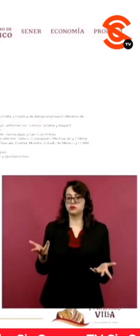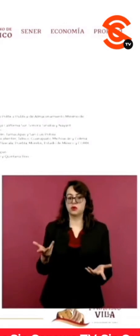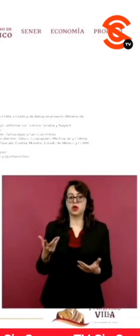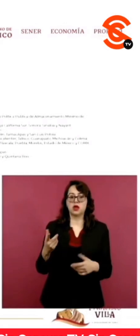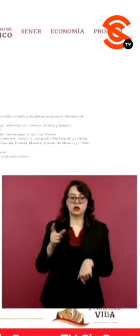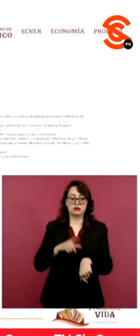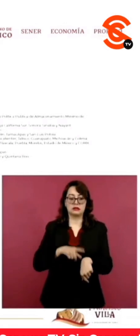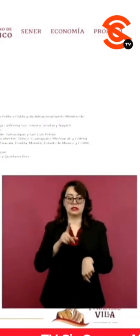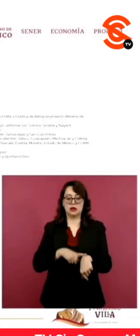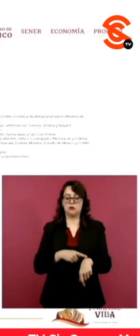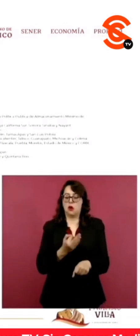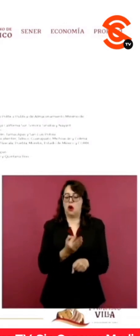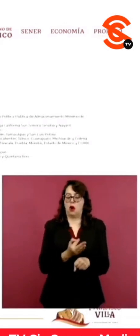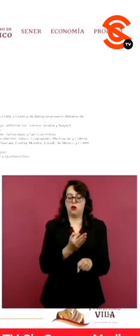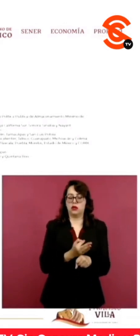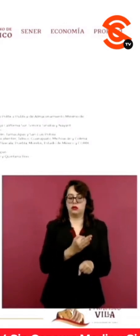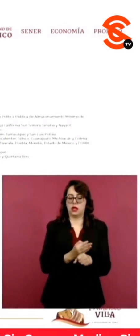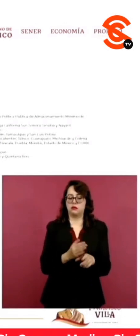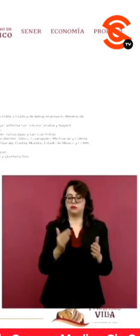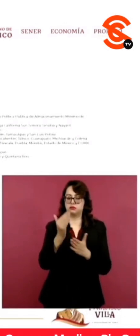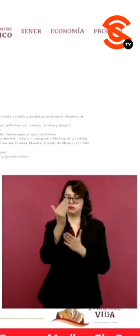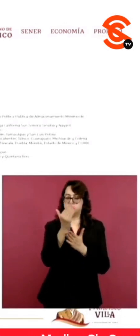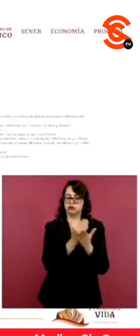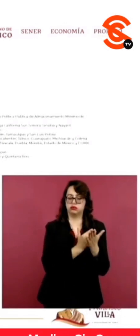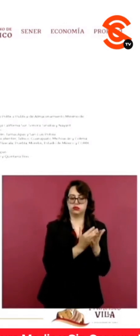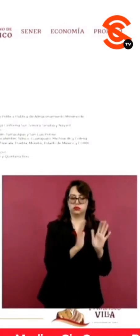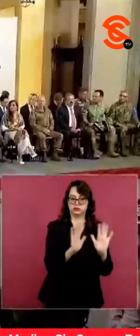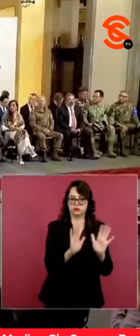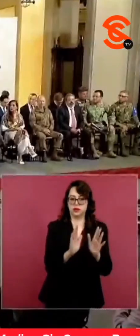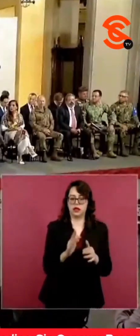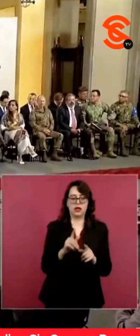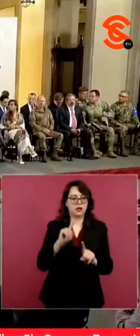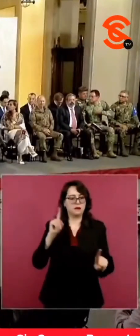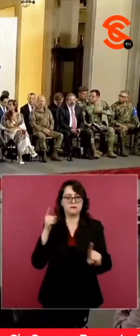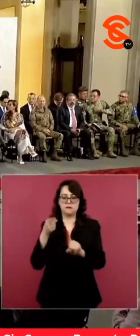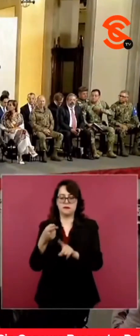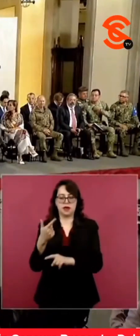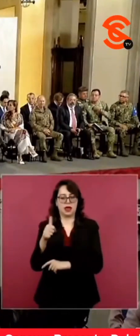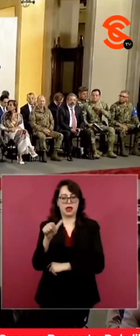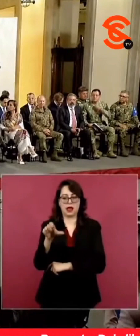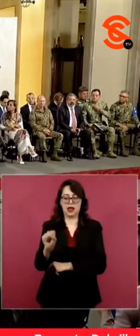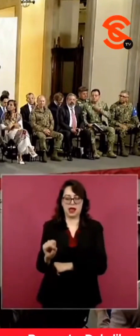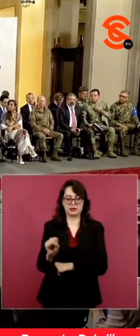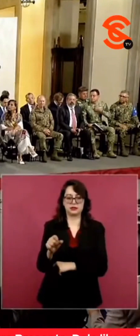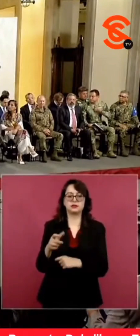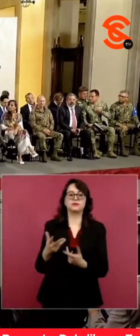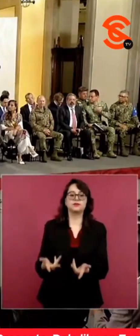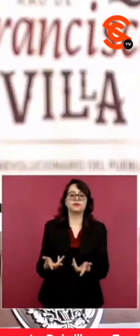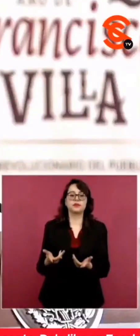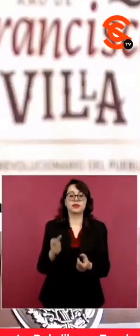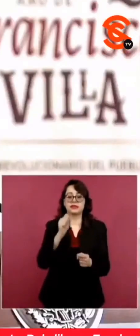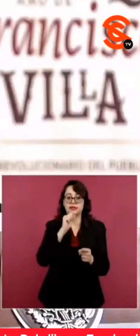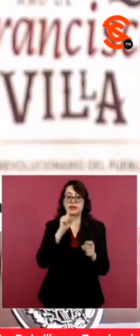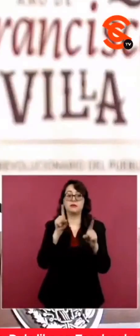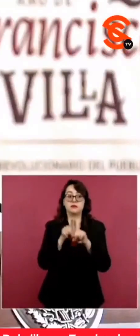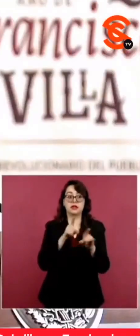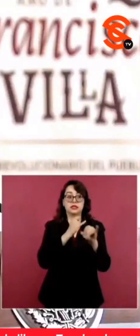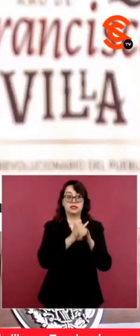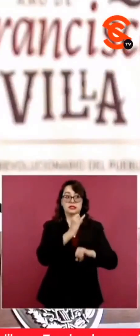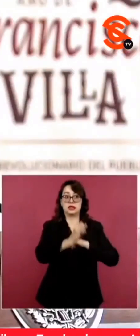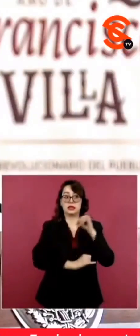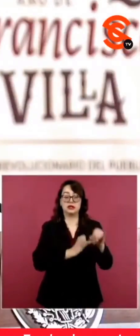a hablar del tema de verificaciones y nos vamos directamente a Gas LP, en donde también está presionado el